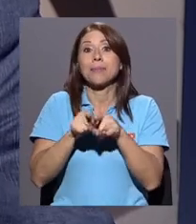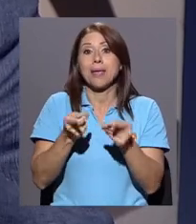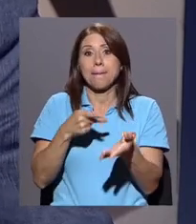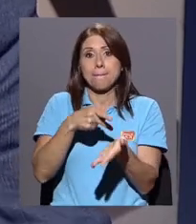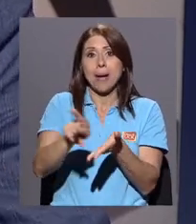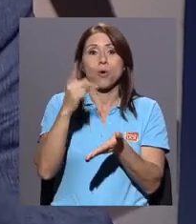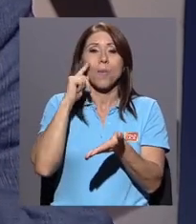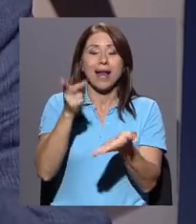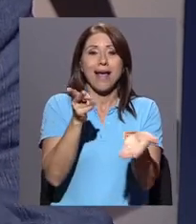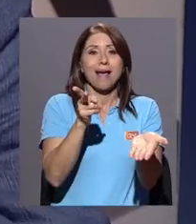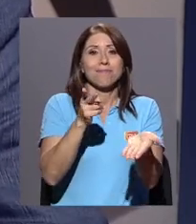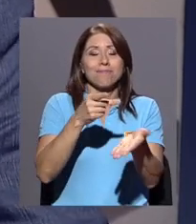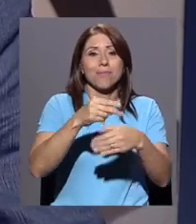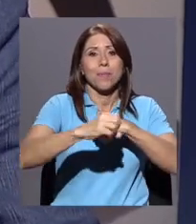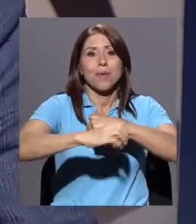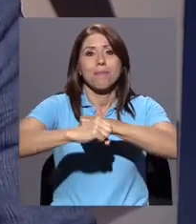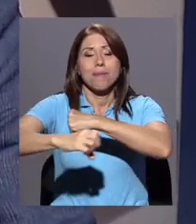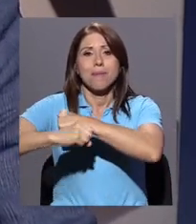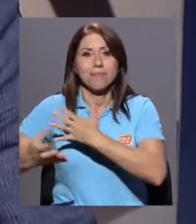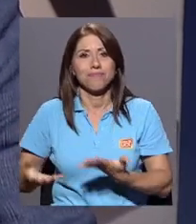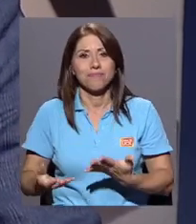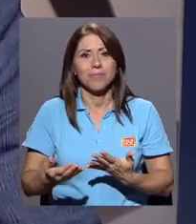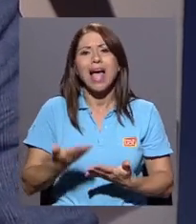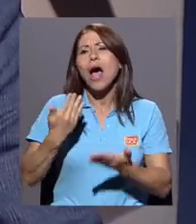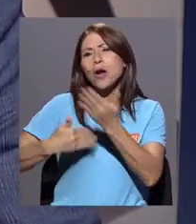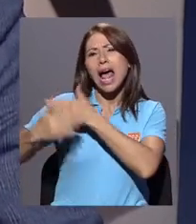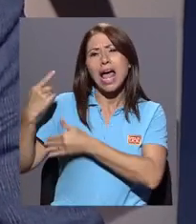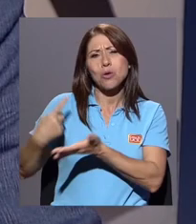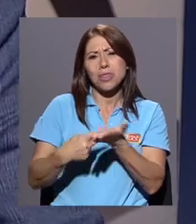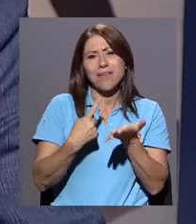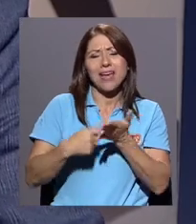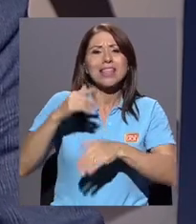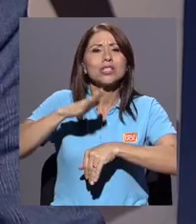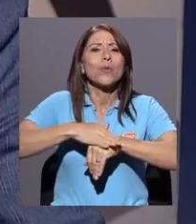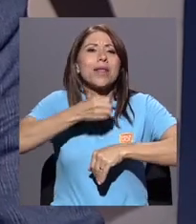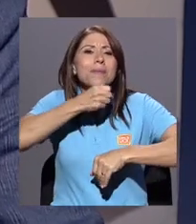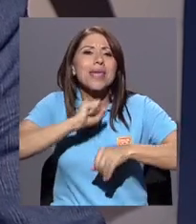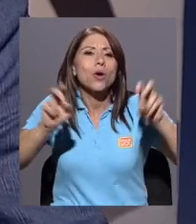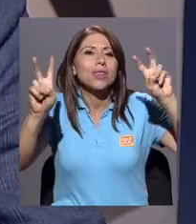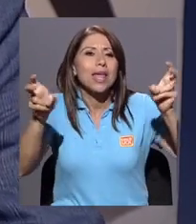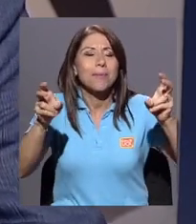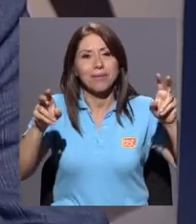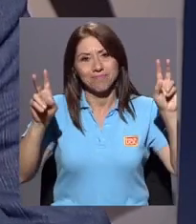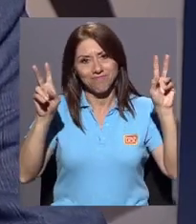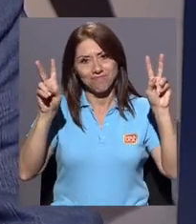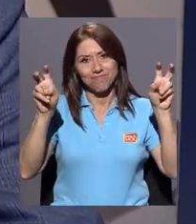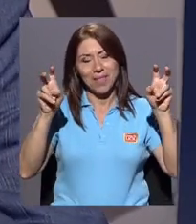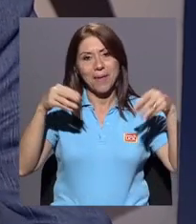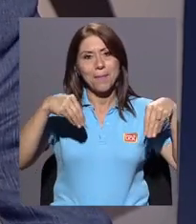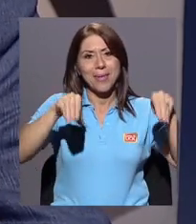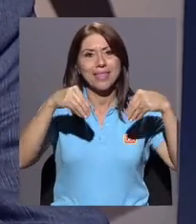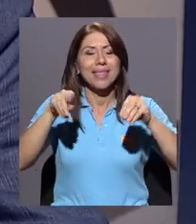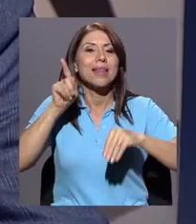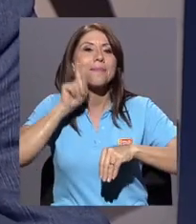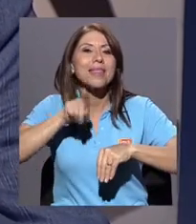debatiendo, hay un nuevo debate sobre un viejo tema. Vale decir, cuando vender mentiras, ya sea desde los medios o de la política,